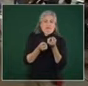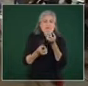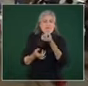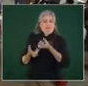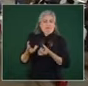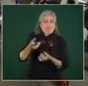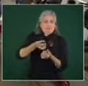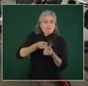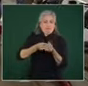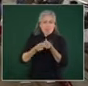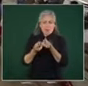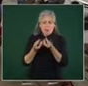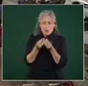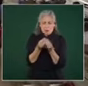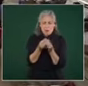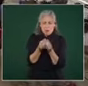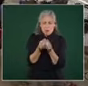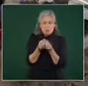de